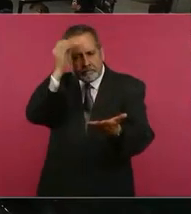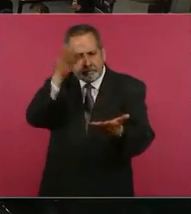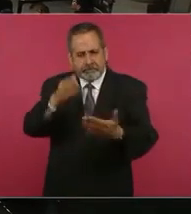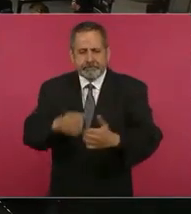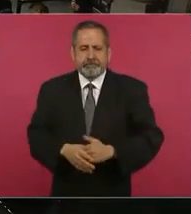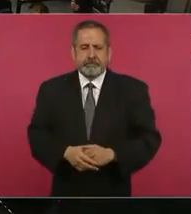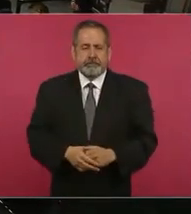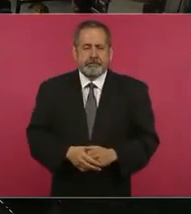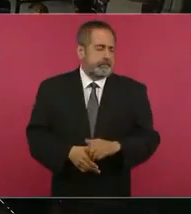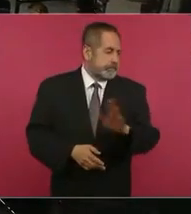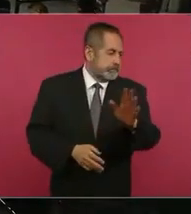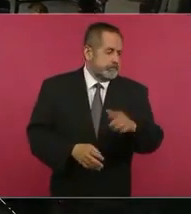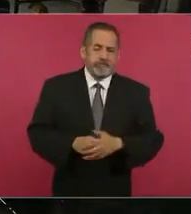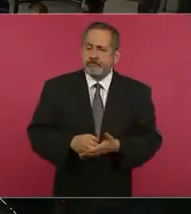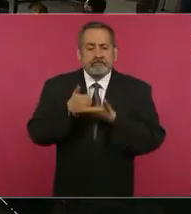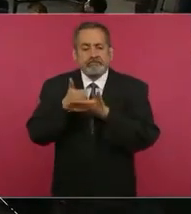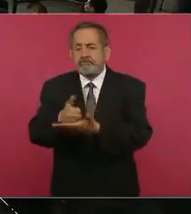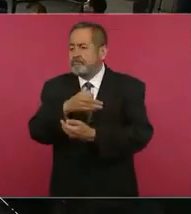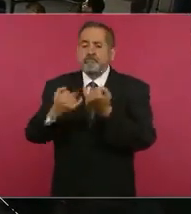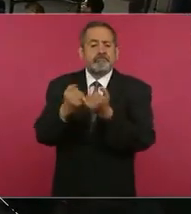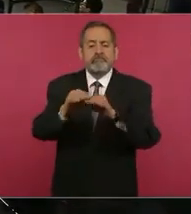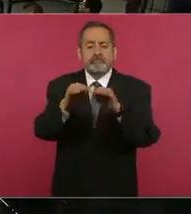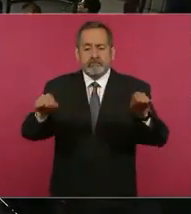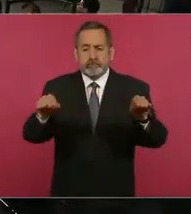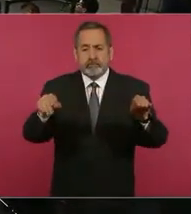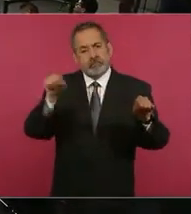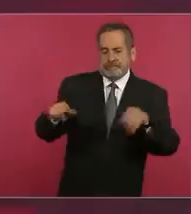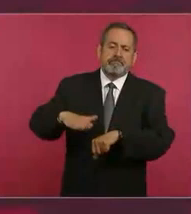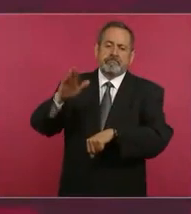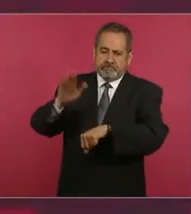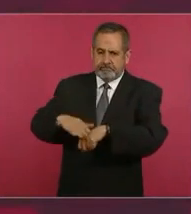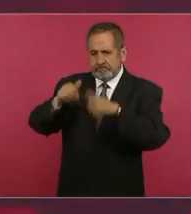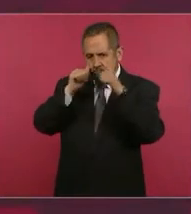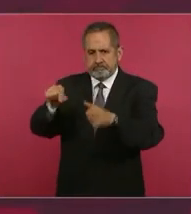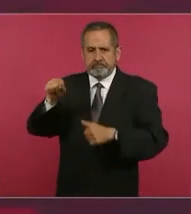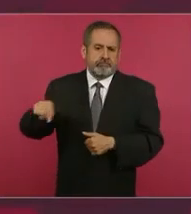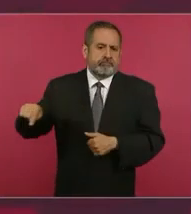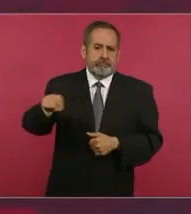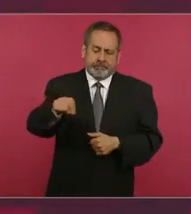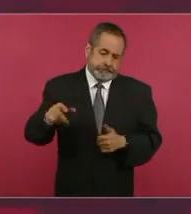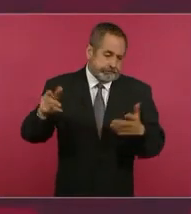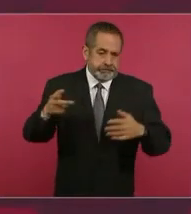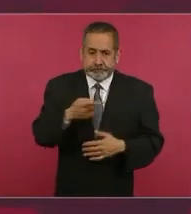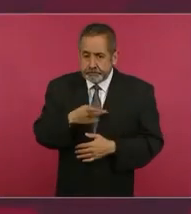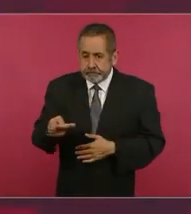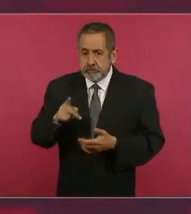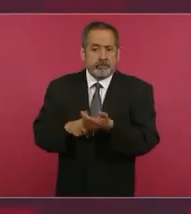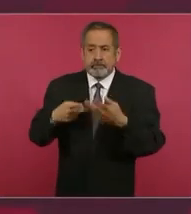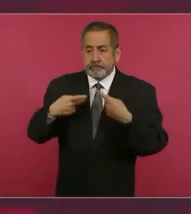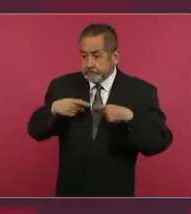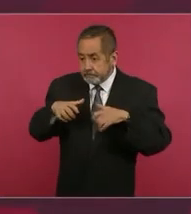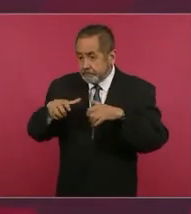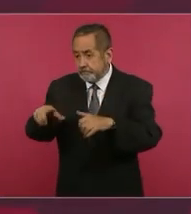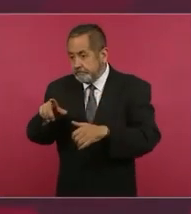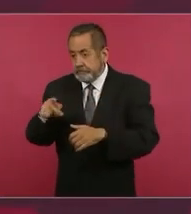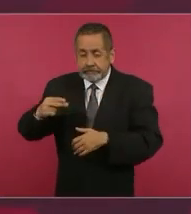pues se les ayuda a todos pero pues se tiene que apoyar más a la gente pobre a la gente